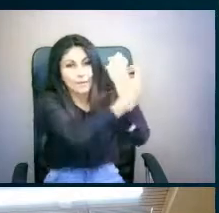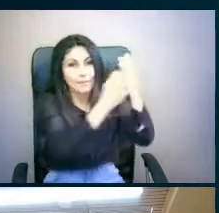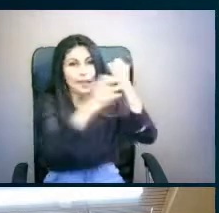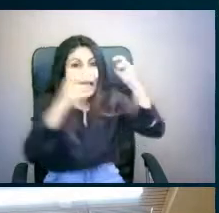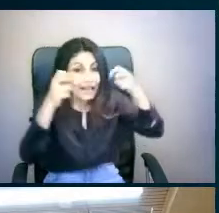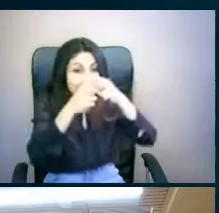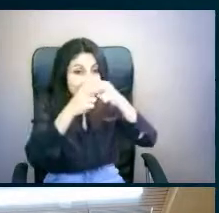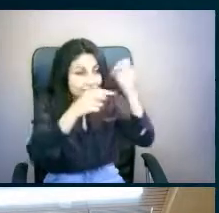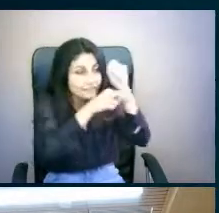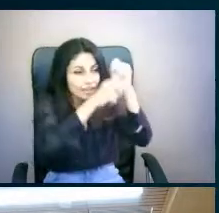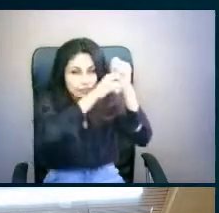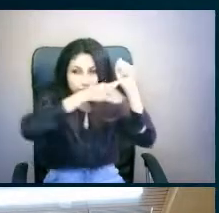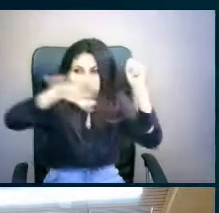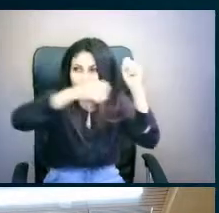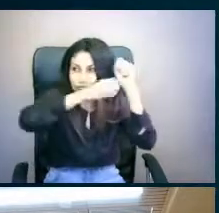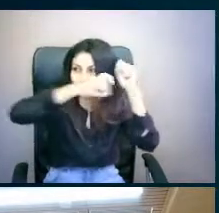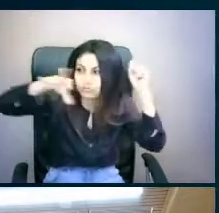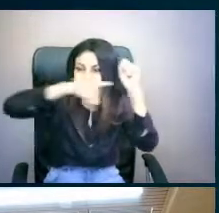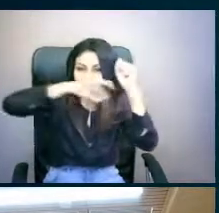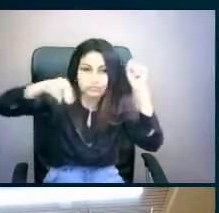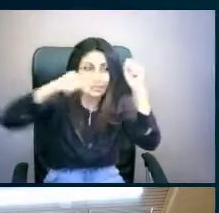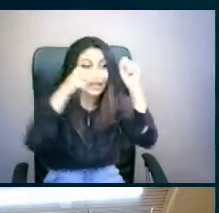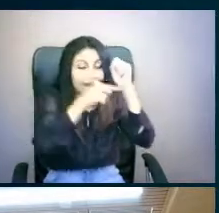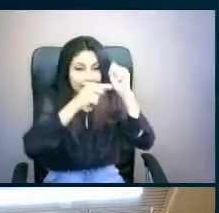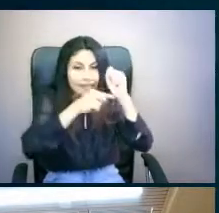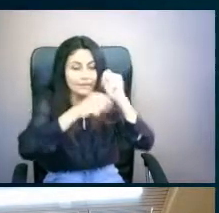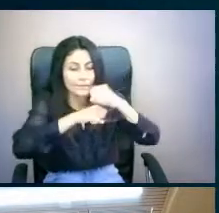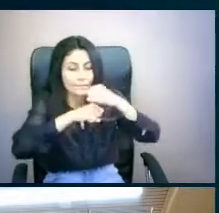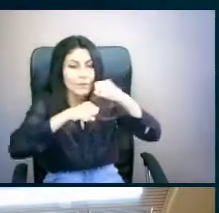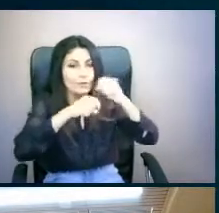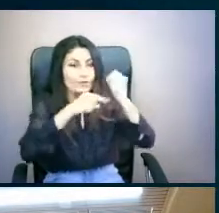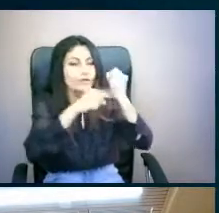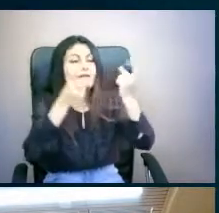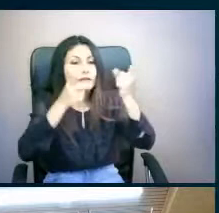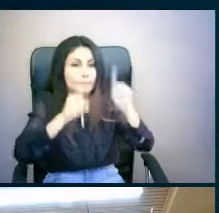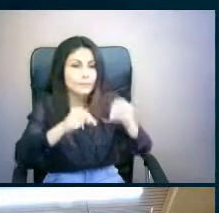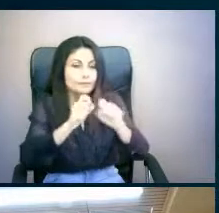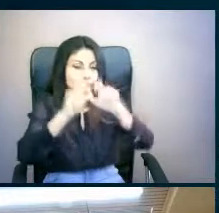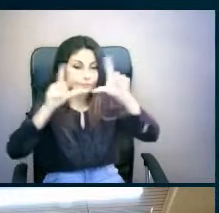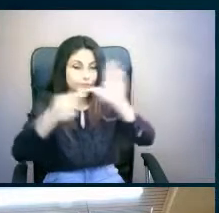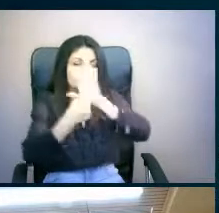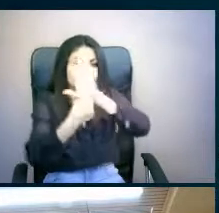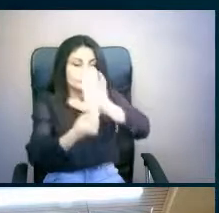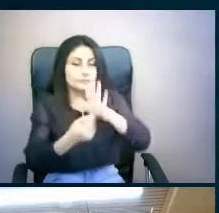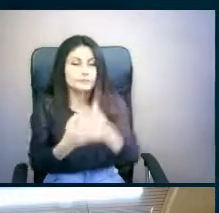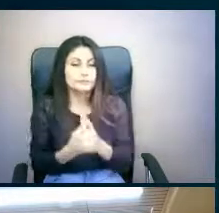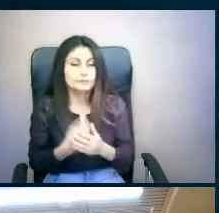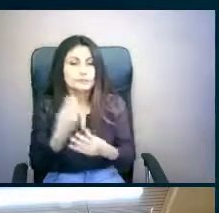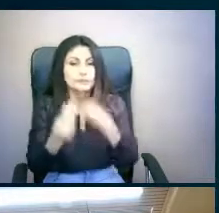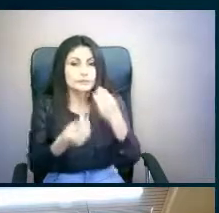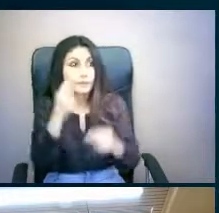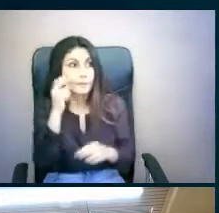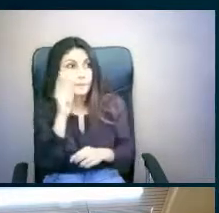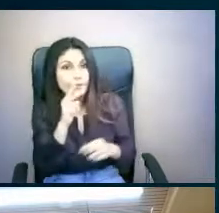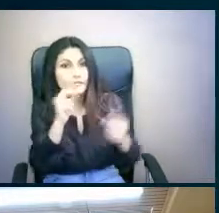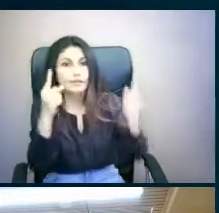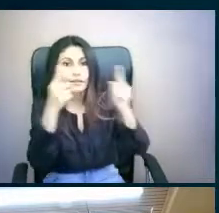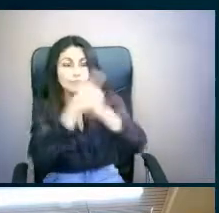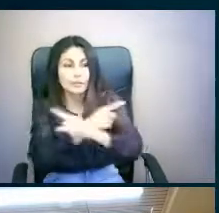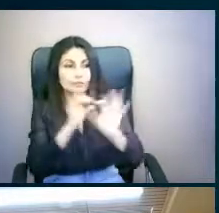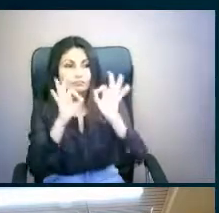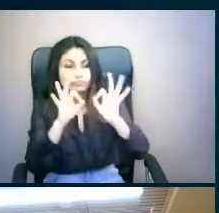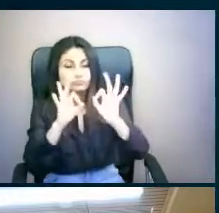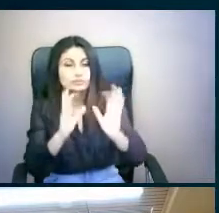real y estimada de los transformadores de distribución de ENSA. Esta pestaña ayuda para ver el cambio efectivo